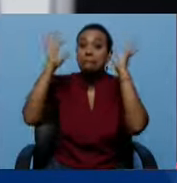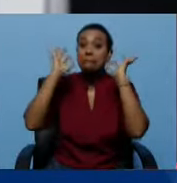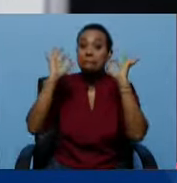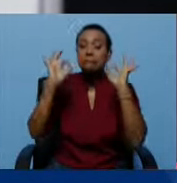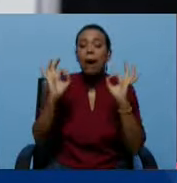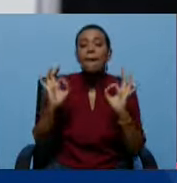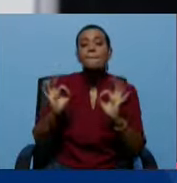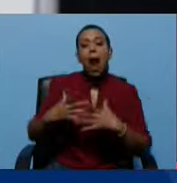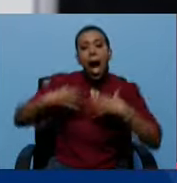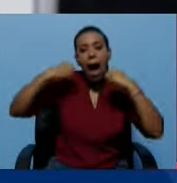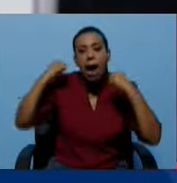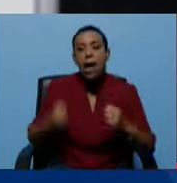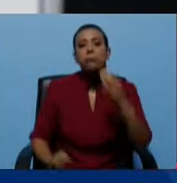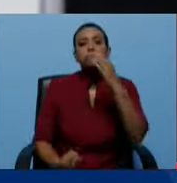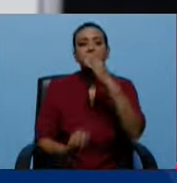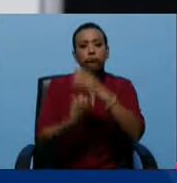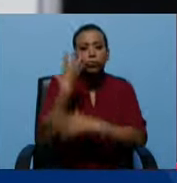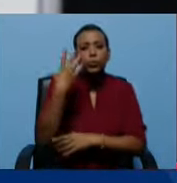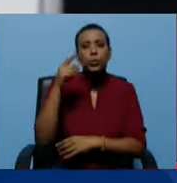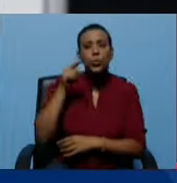para construir